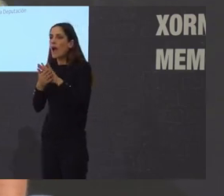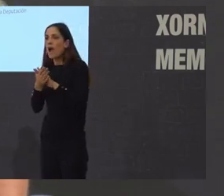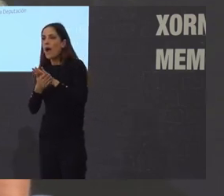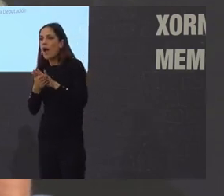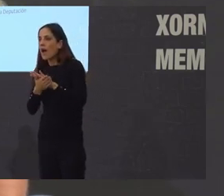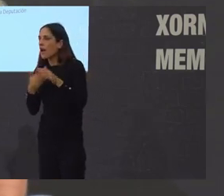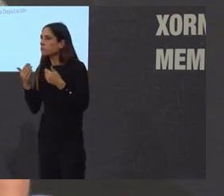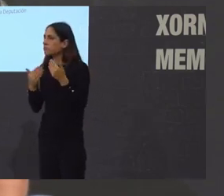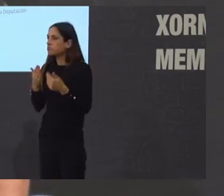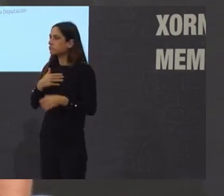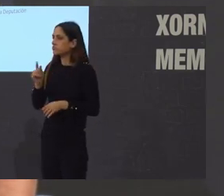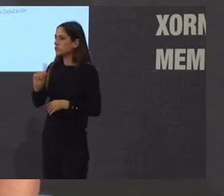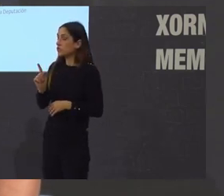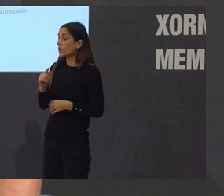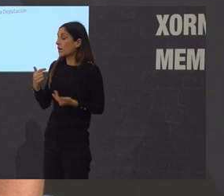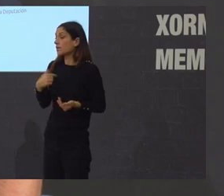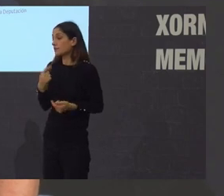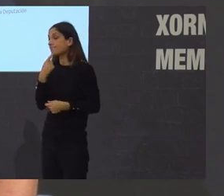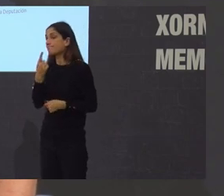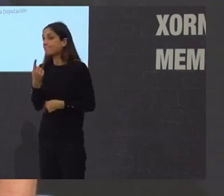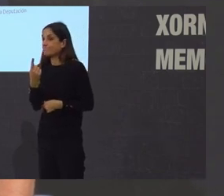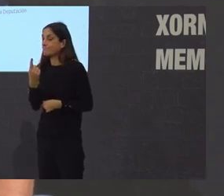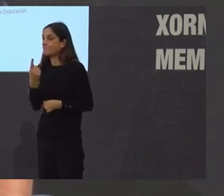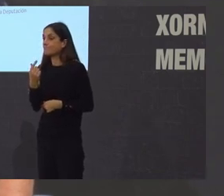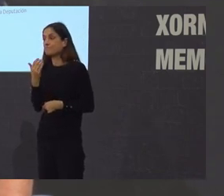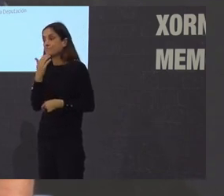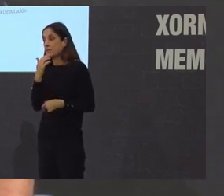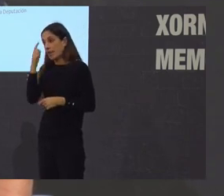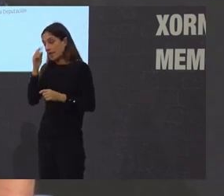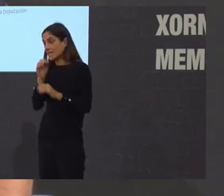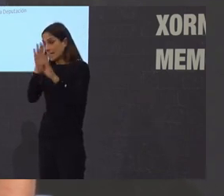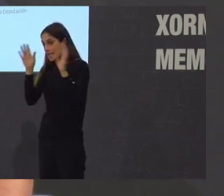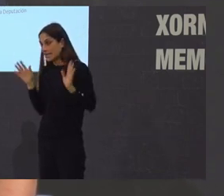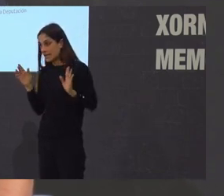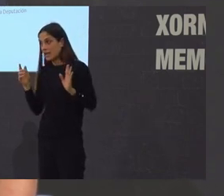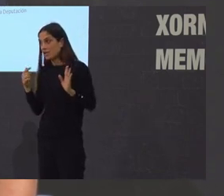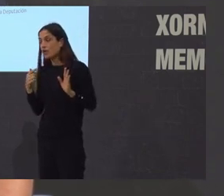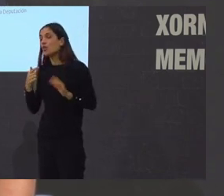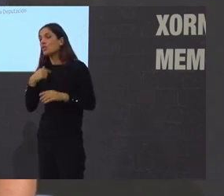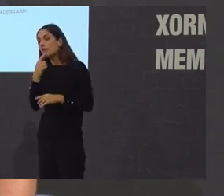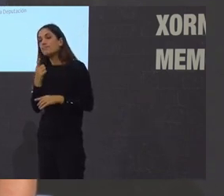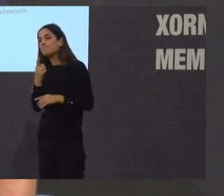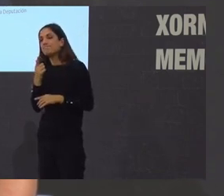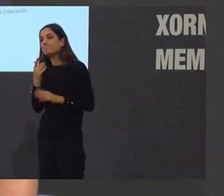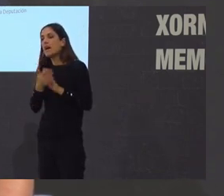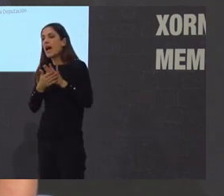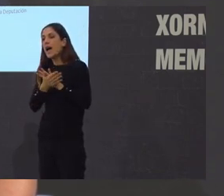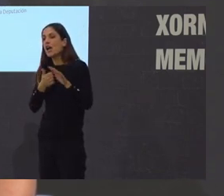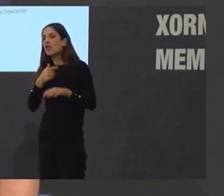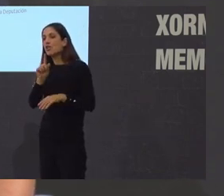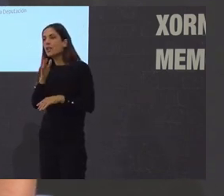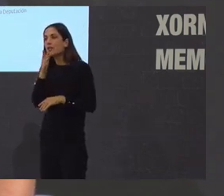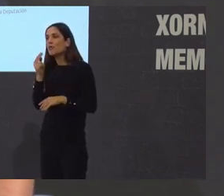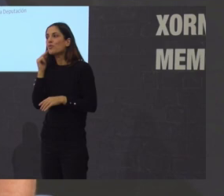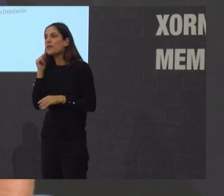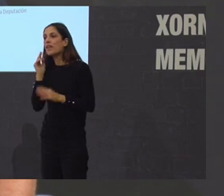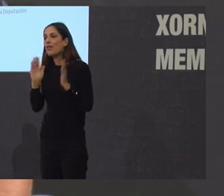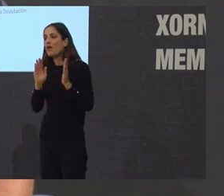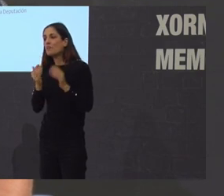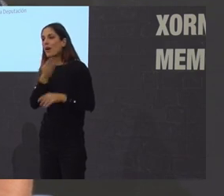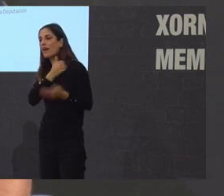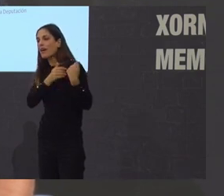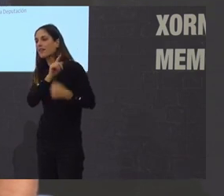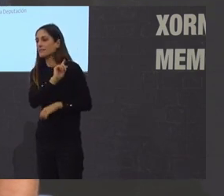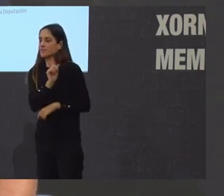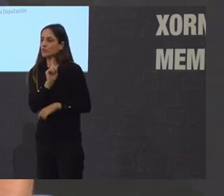di la que yo creo que es la explicación. Y le digo, no es que, no, que tengan miedo a hablar de lo que pasó en aquel momento. Es que quien le tiene que dar el trabajo